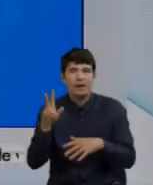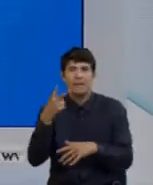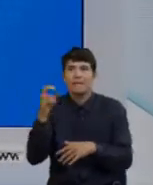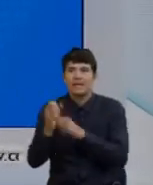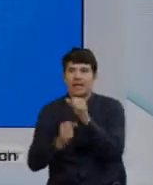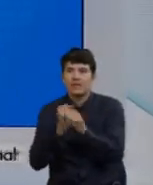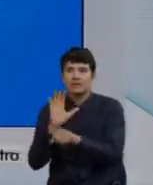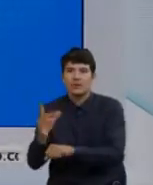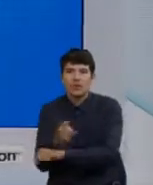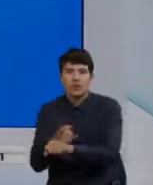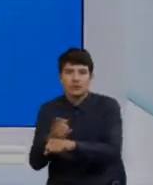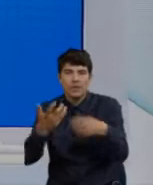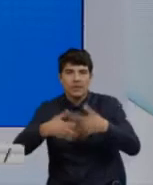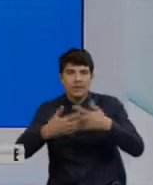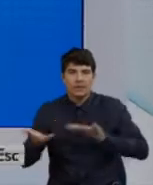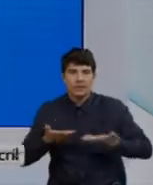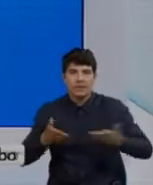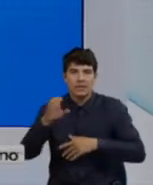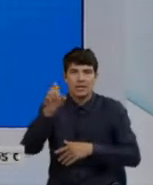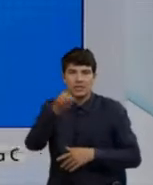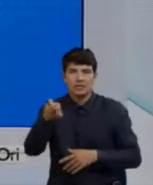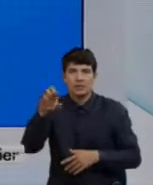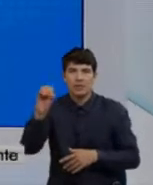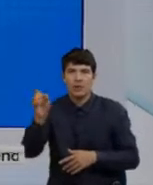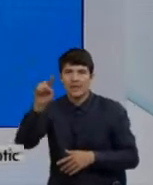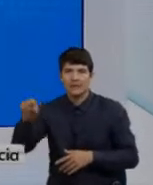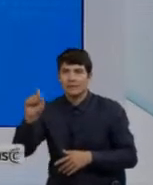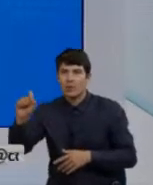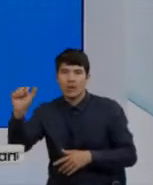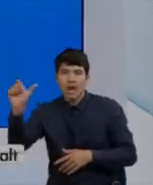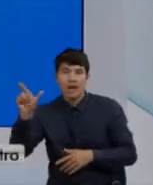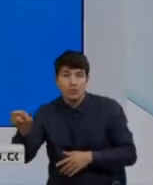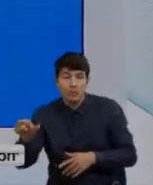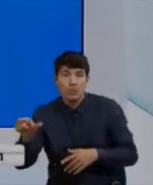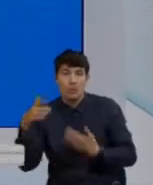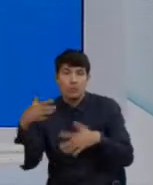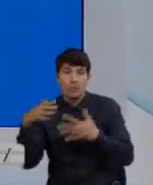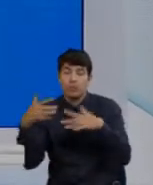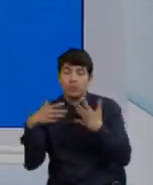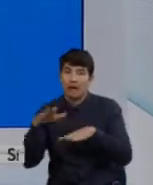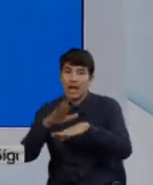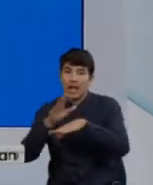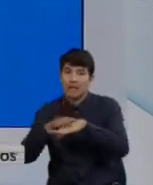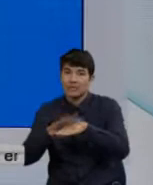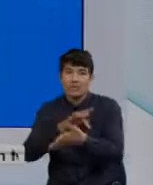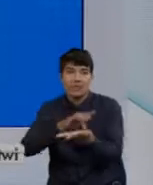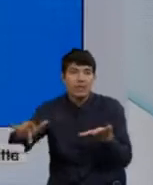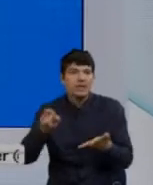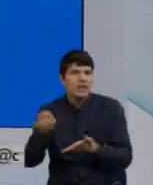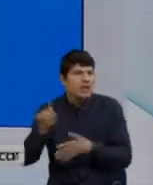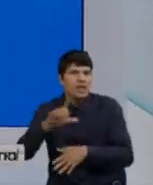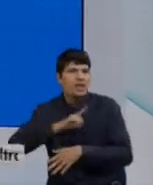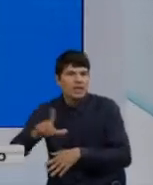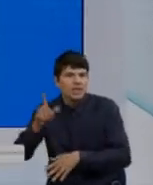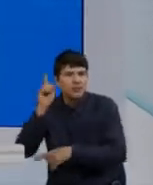utiliza la empresa de servicios públicos es poesía para muchos este es un campanazo de alerta que han dicho los dirigentes cívicos